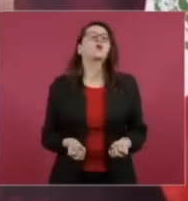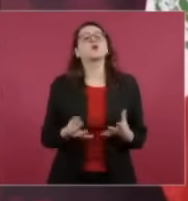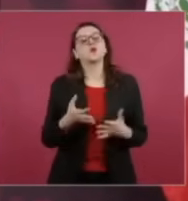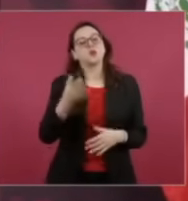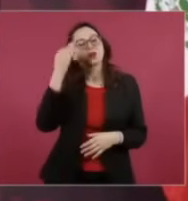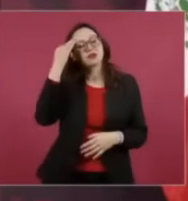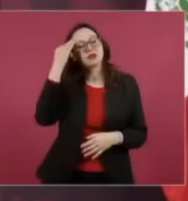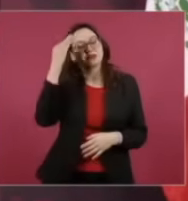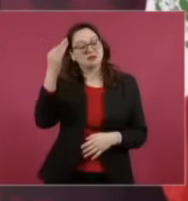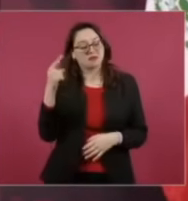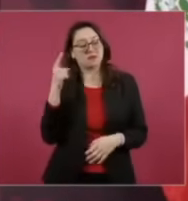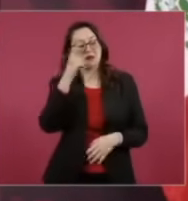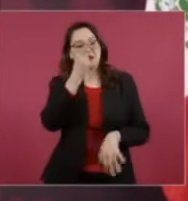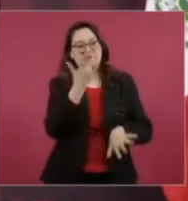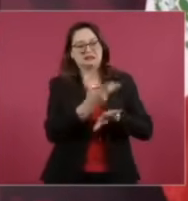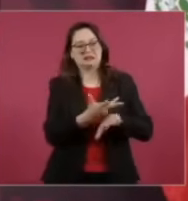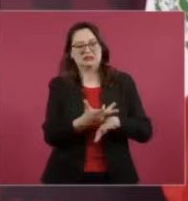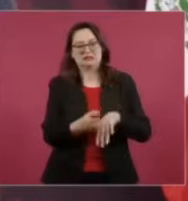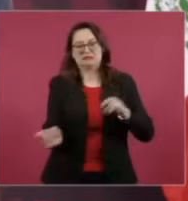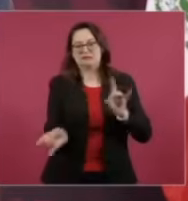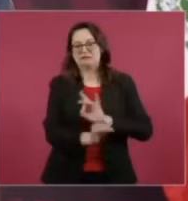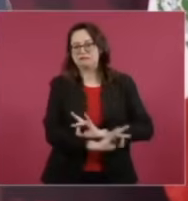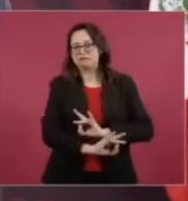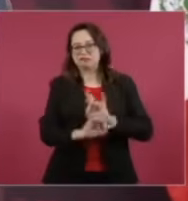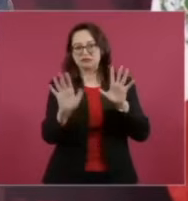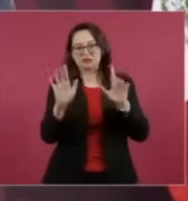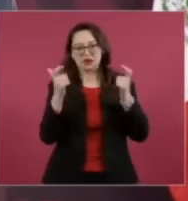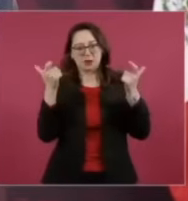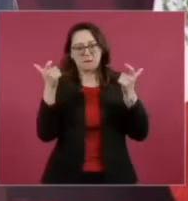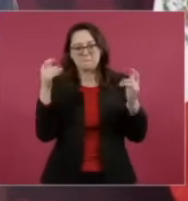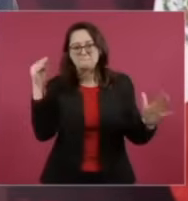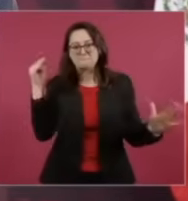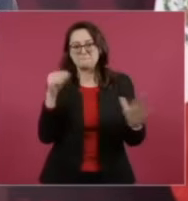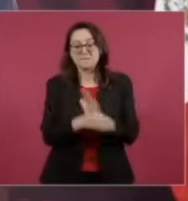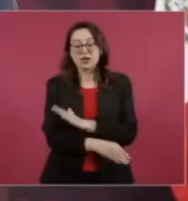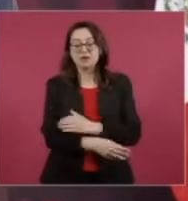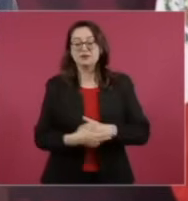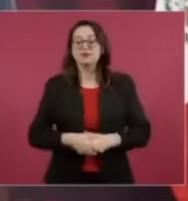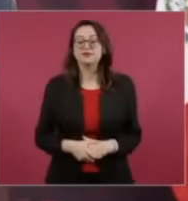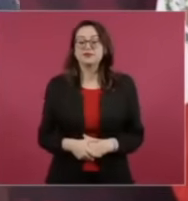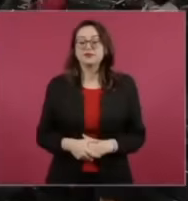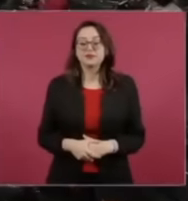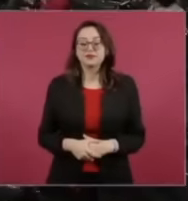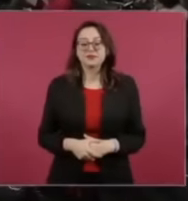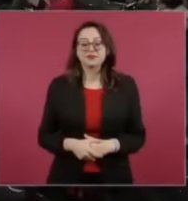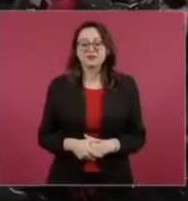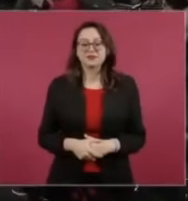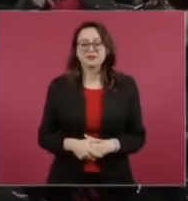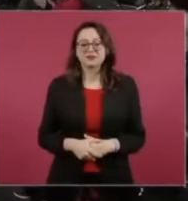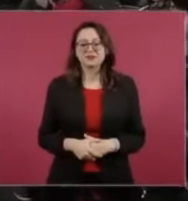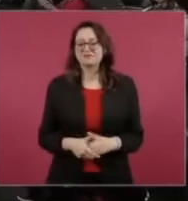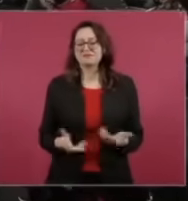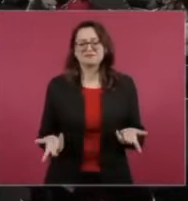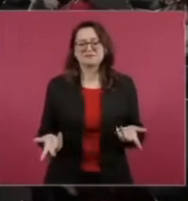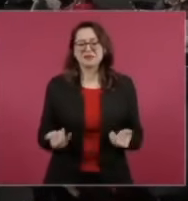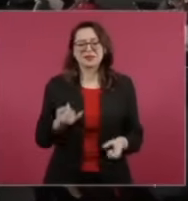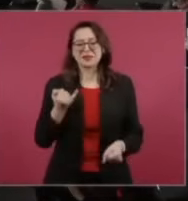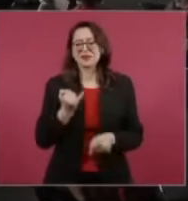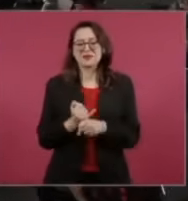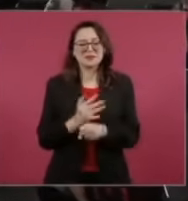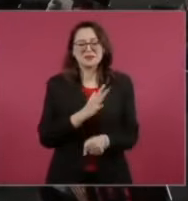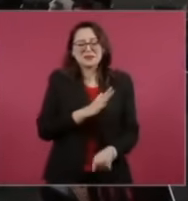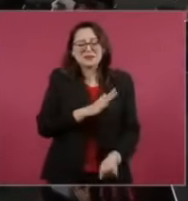una crisis 3250 km sí no no se